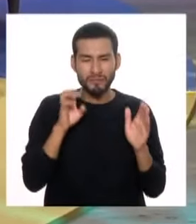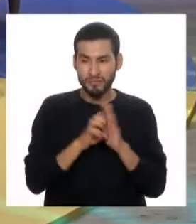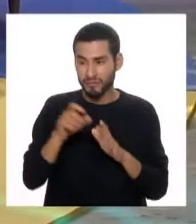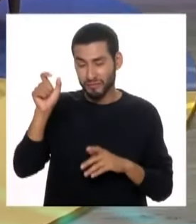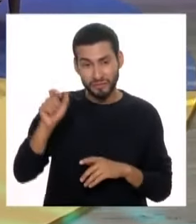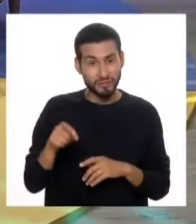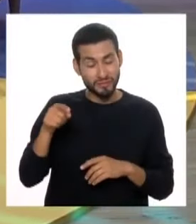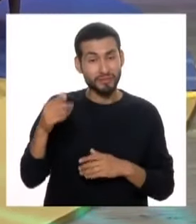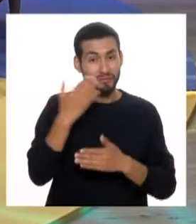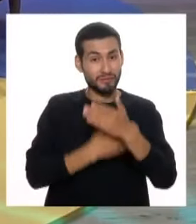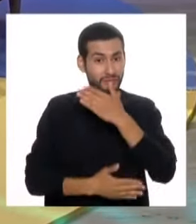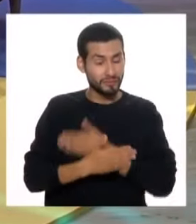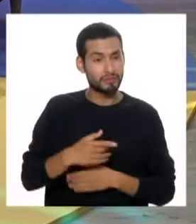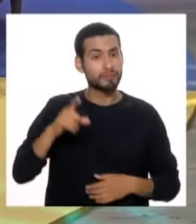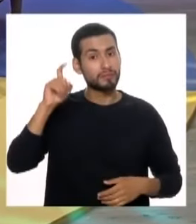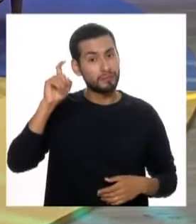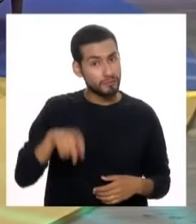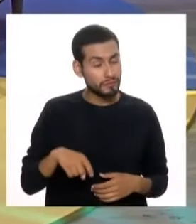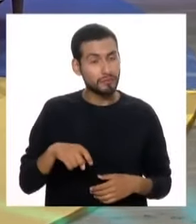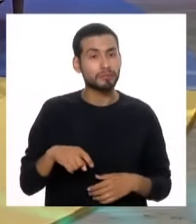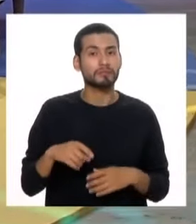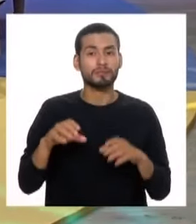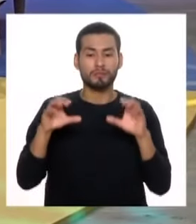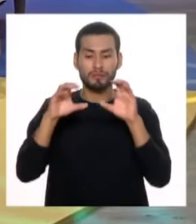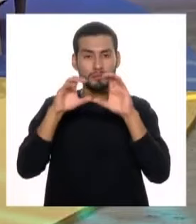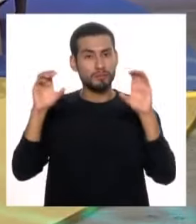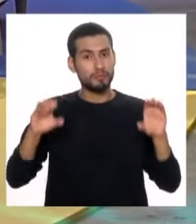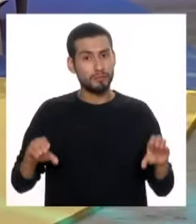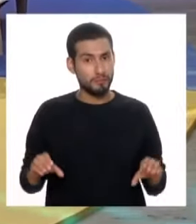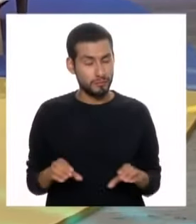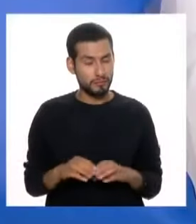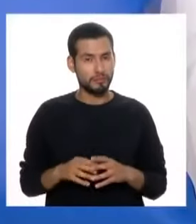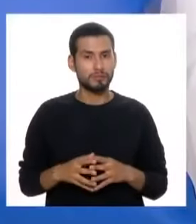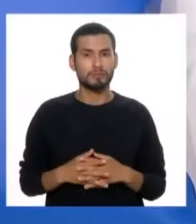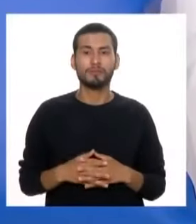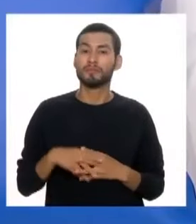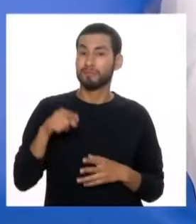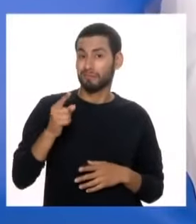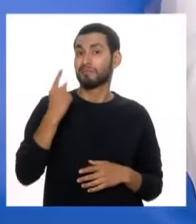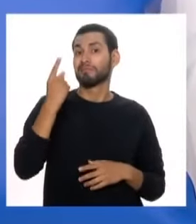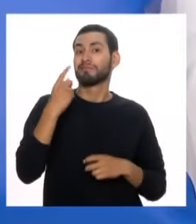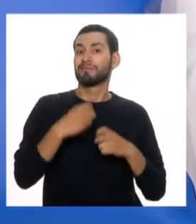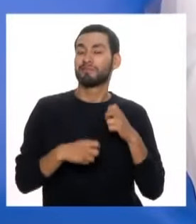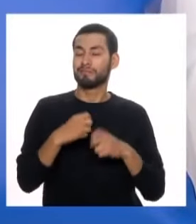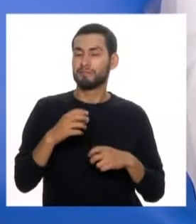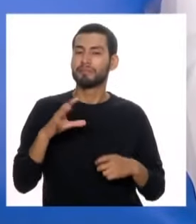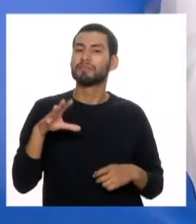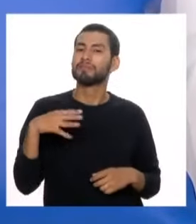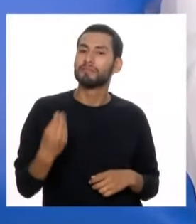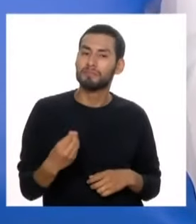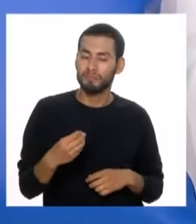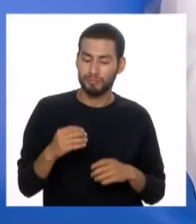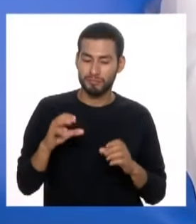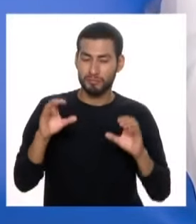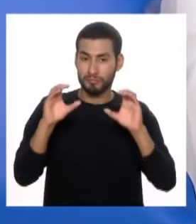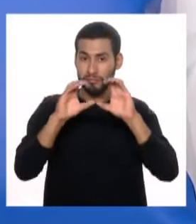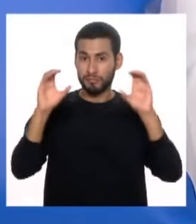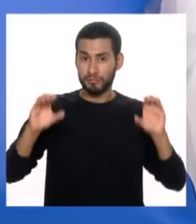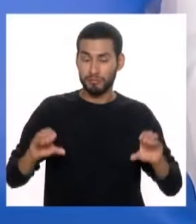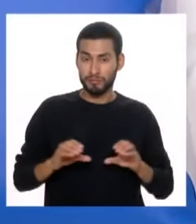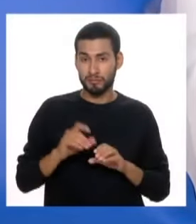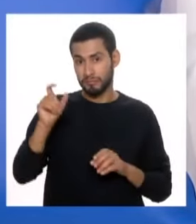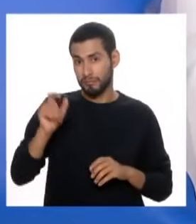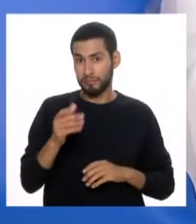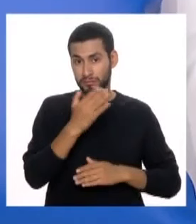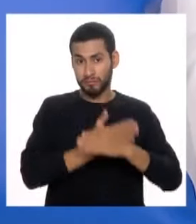con discapacidad, estas deben estar certificadas. Y ahí tenemos un problema porque la certificación de la persona